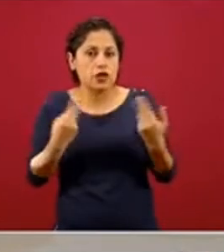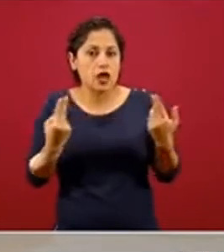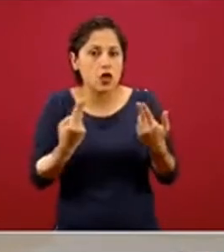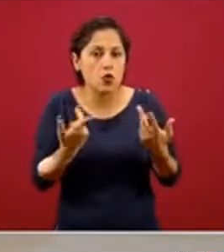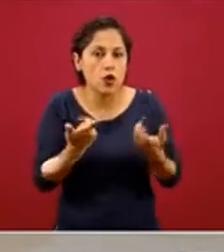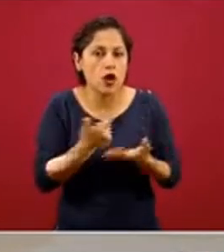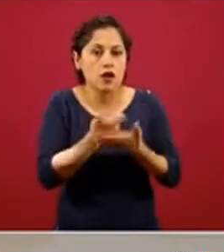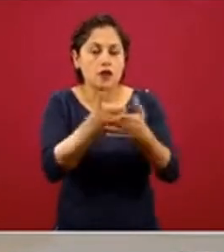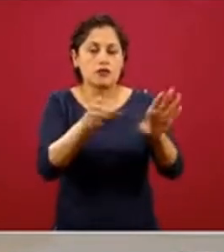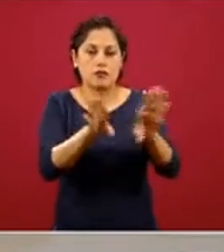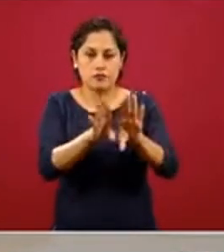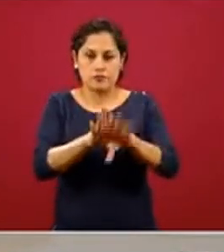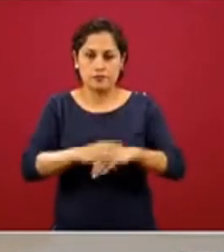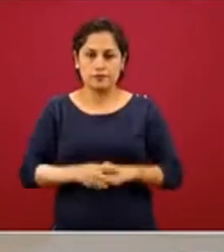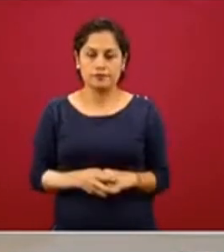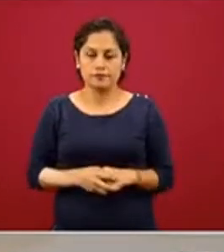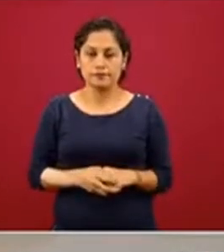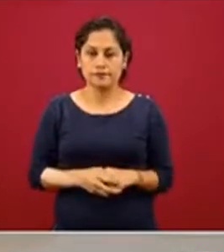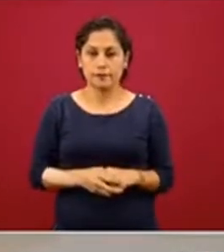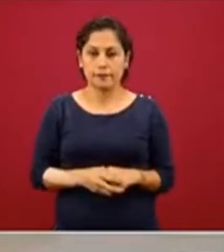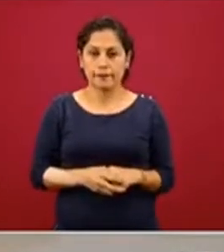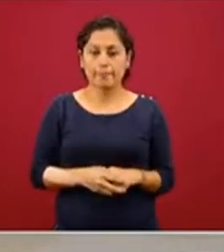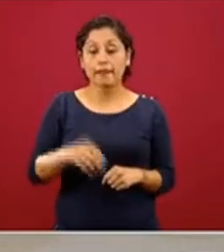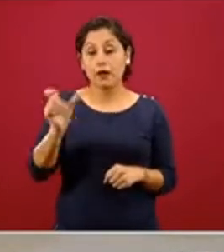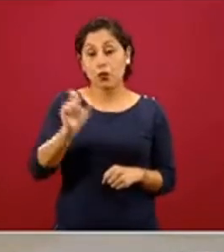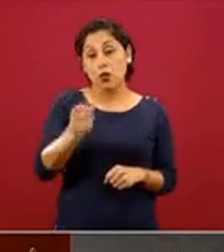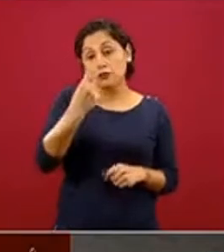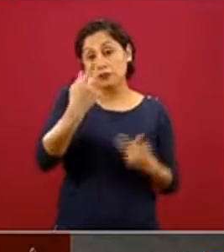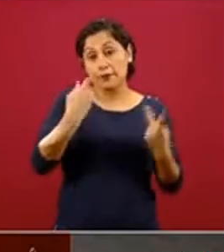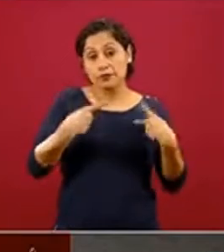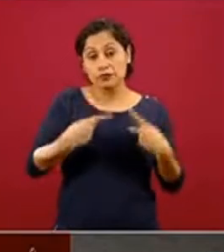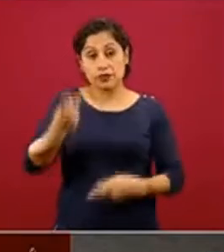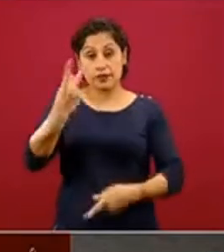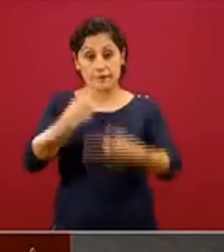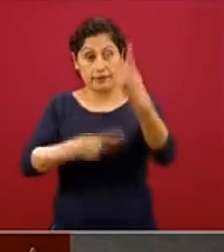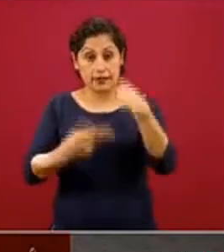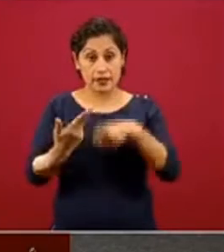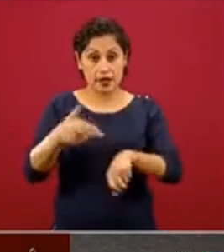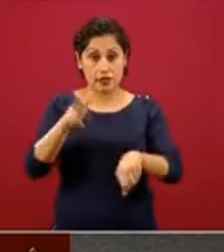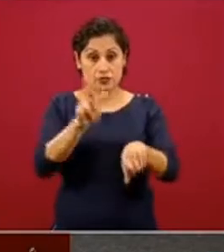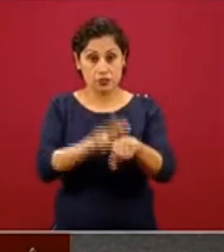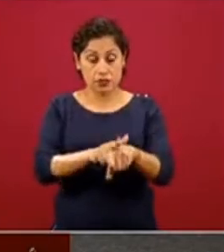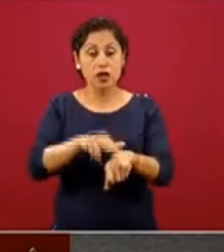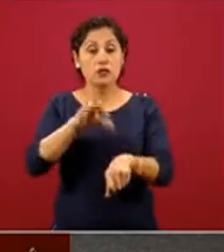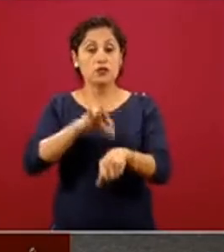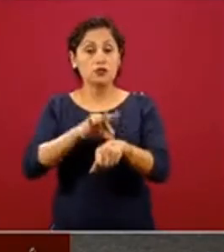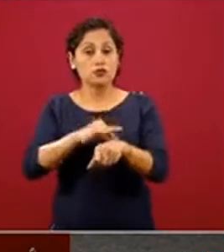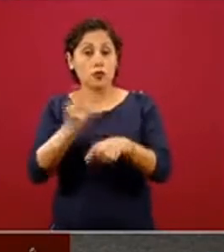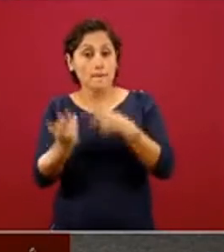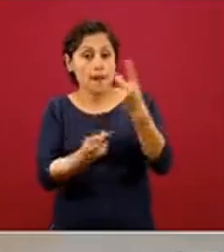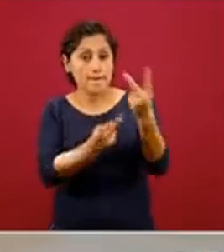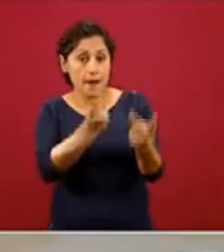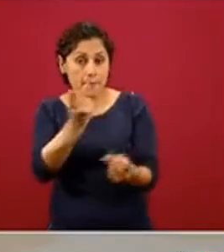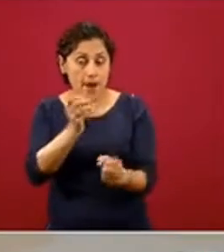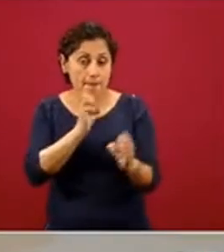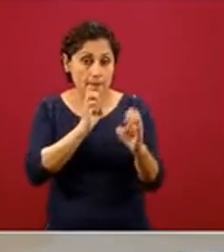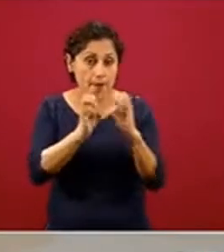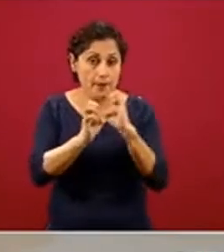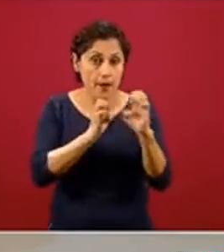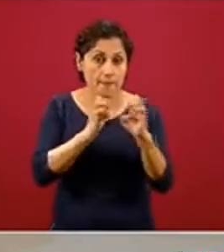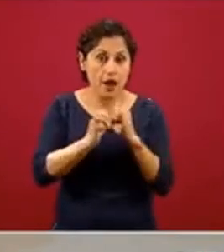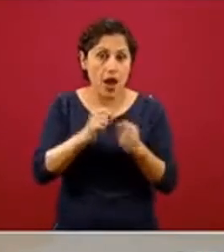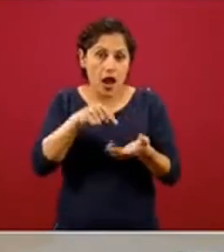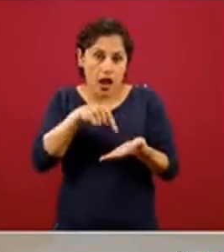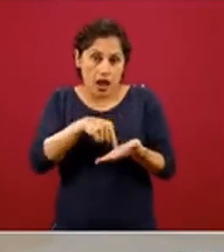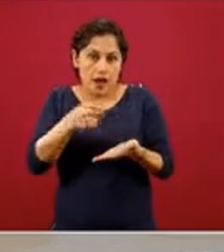oportuna. Entonces, cuando a una persona se le hace la entrevista y se le pregunta si tiene alguna de estas